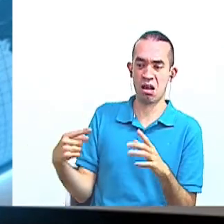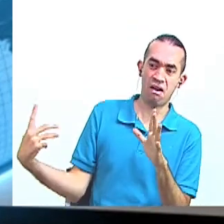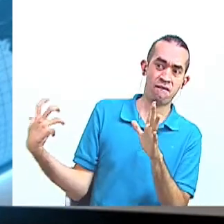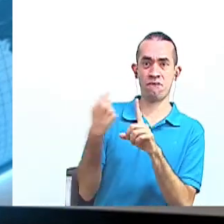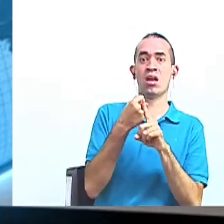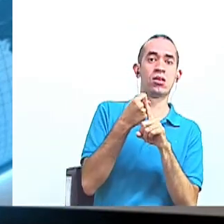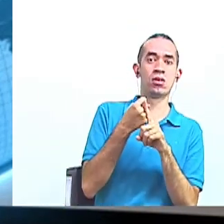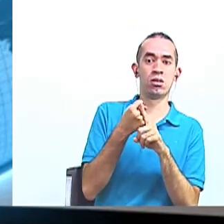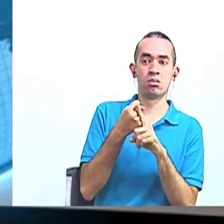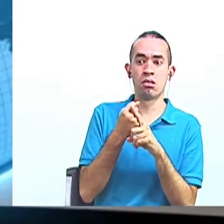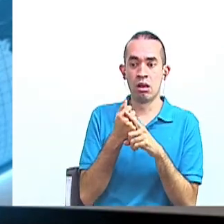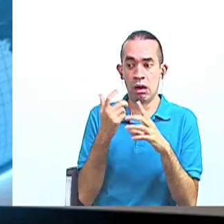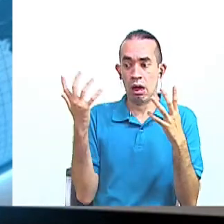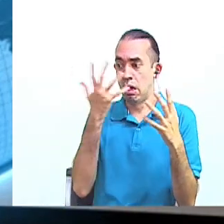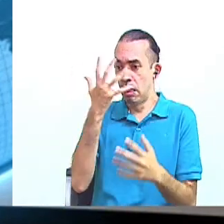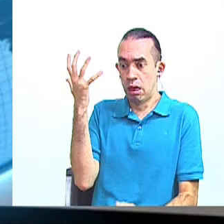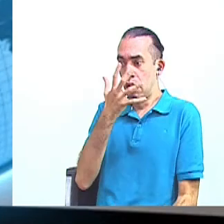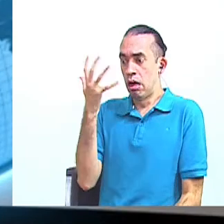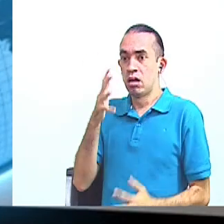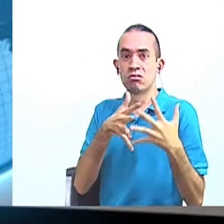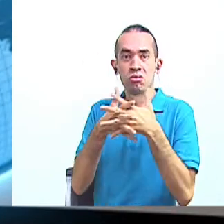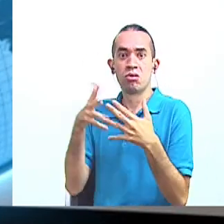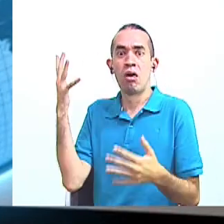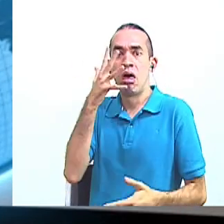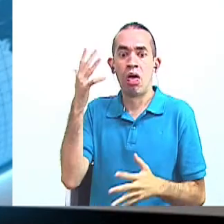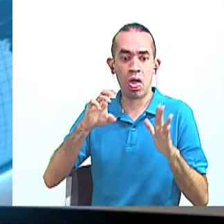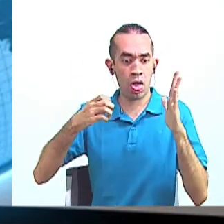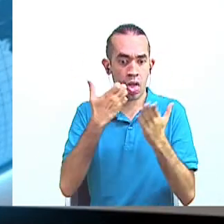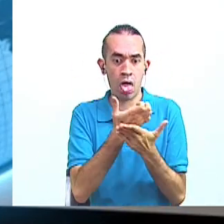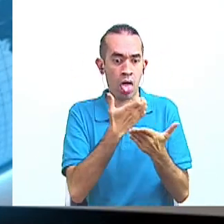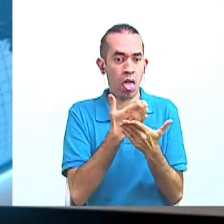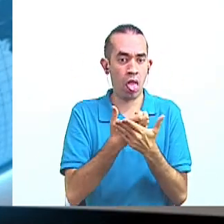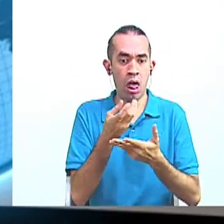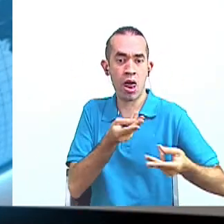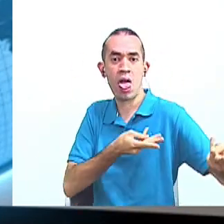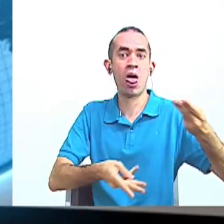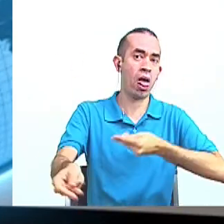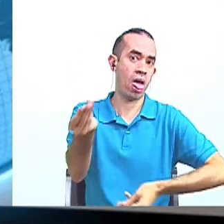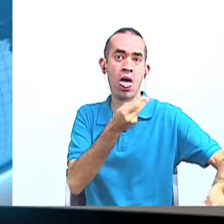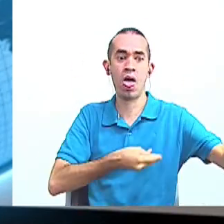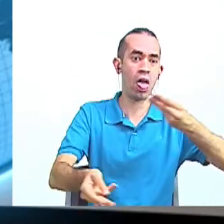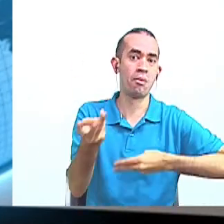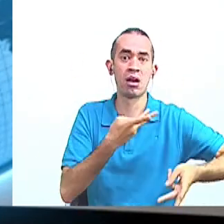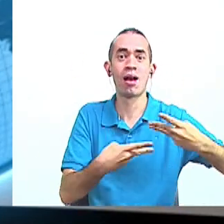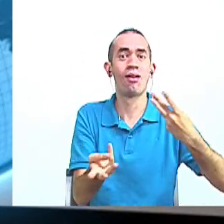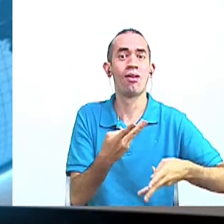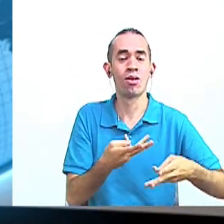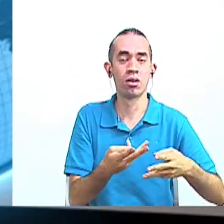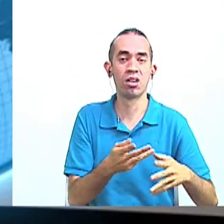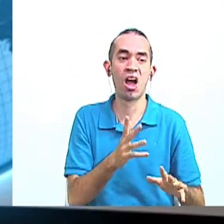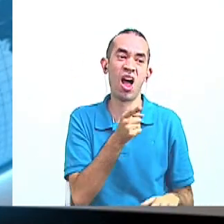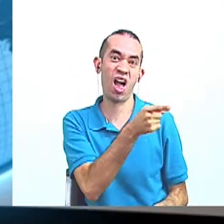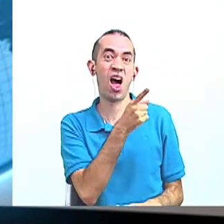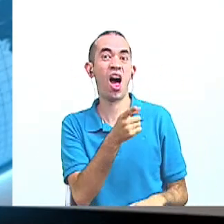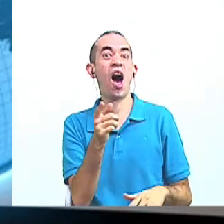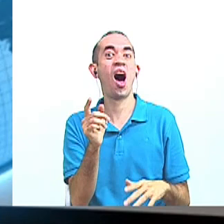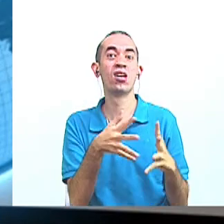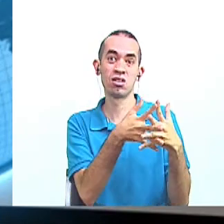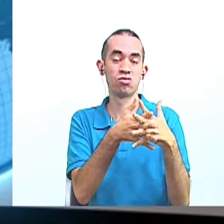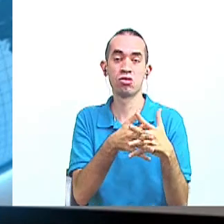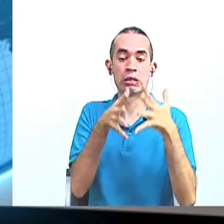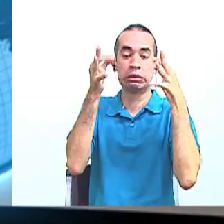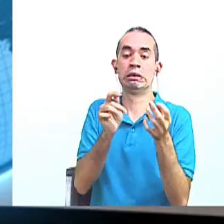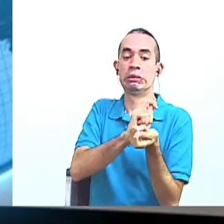hace sonrojarse a Estados Unidos por esa economía que mantenía de mercado, y a partir de ahí Estados Unidos toma la decisión de reformar